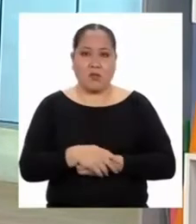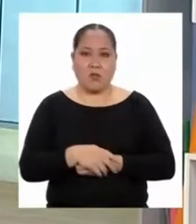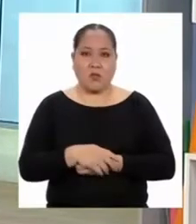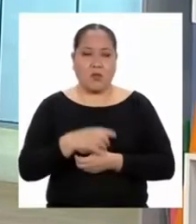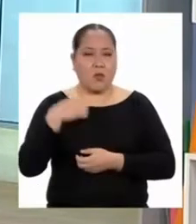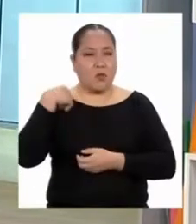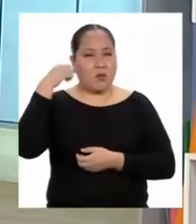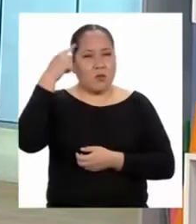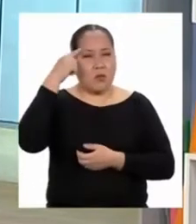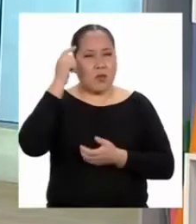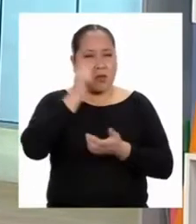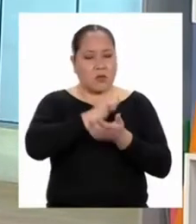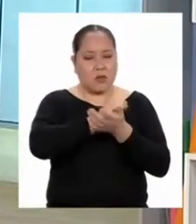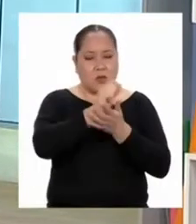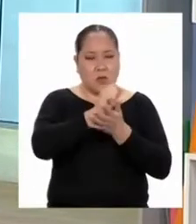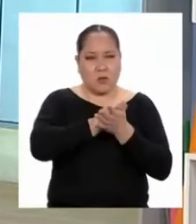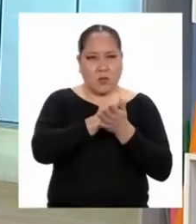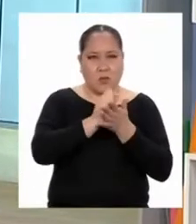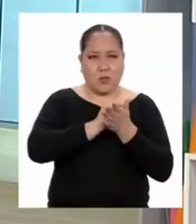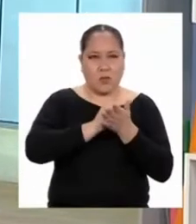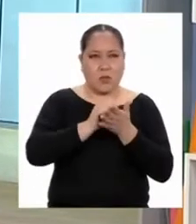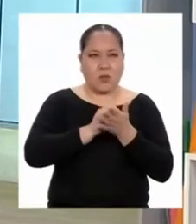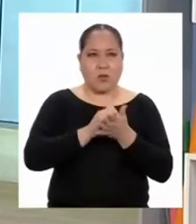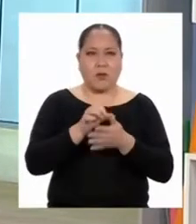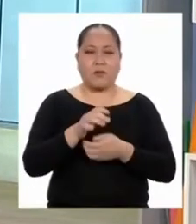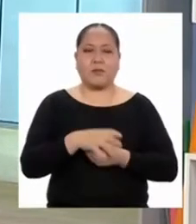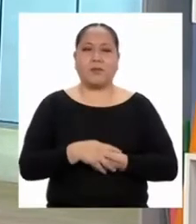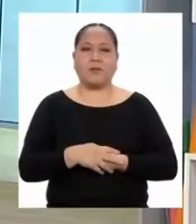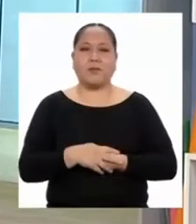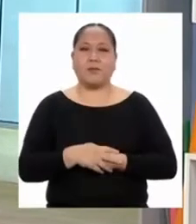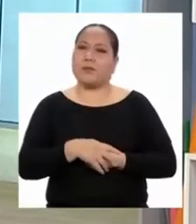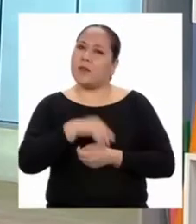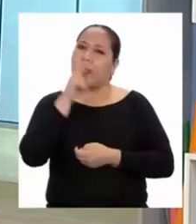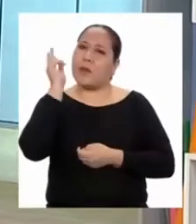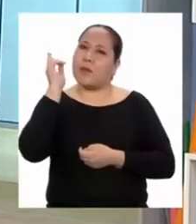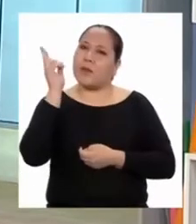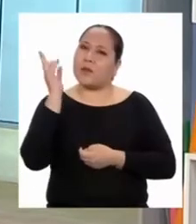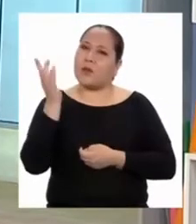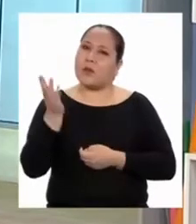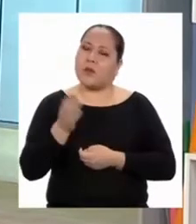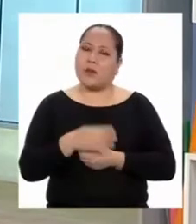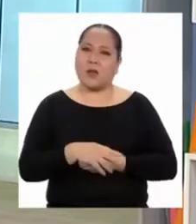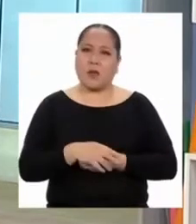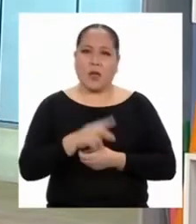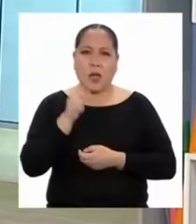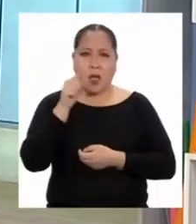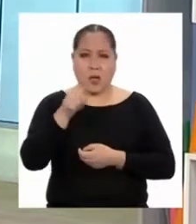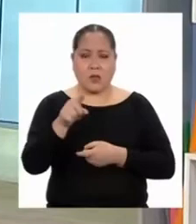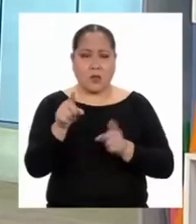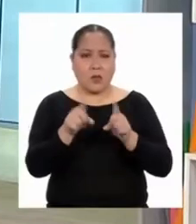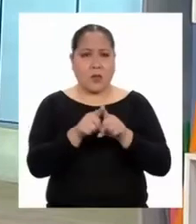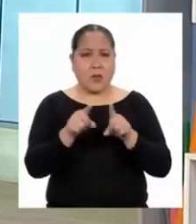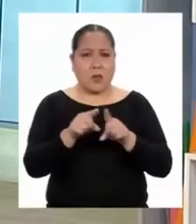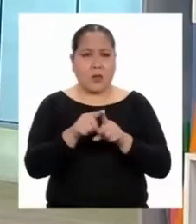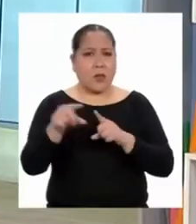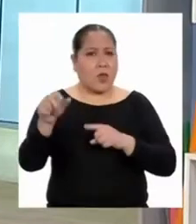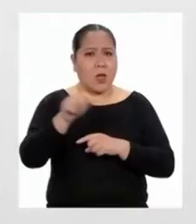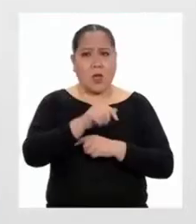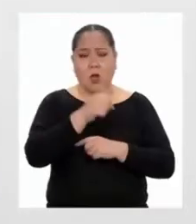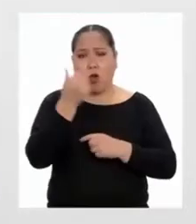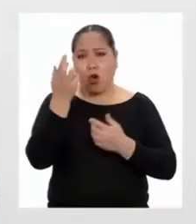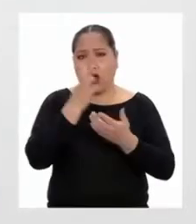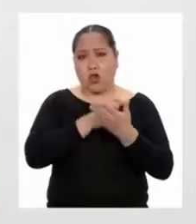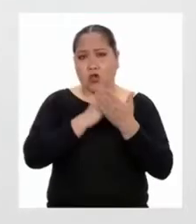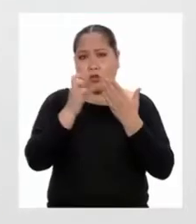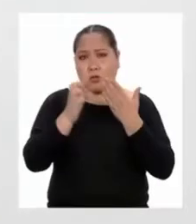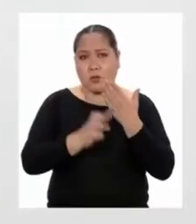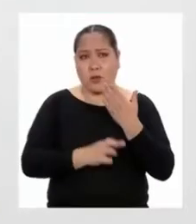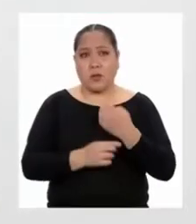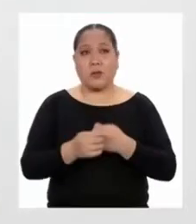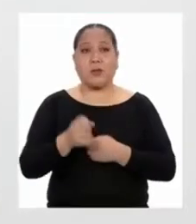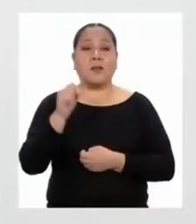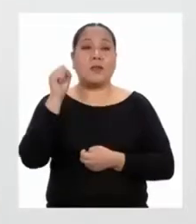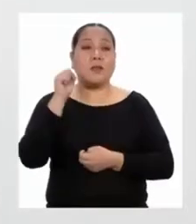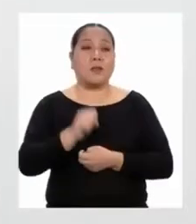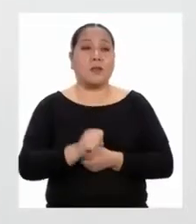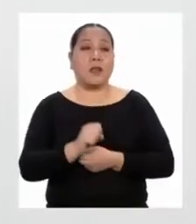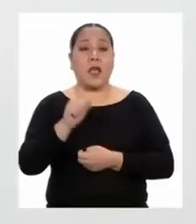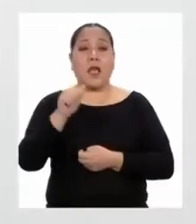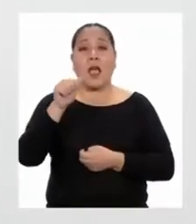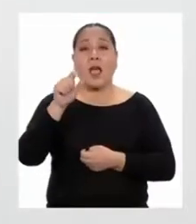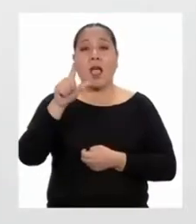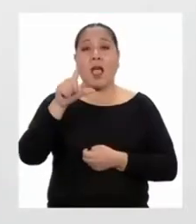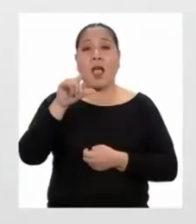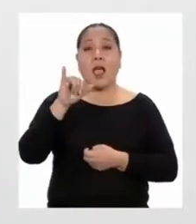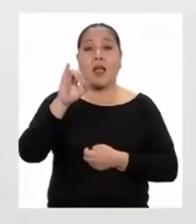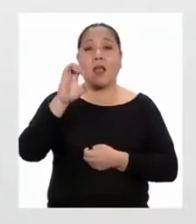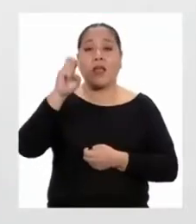debería registrar en mis apuntes. Profesora, ¿eso ocurre también en otros países? Sí, la